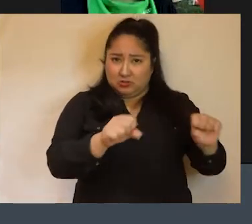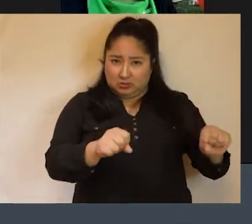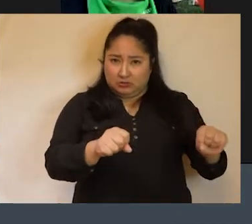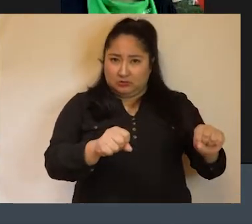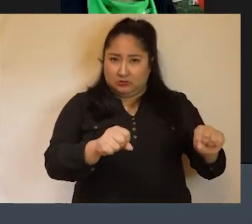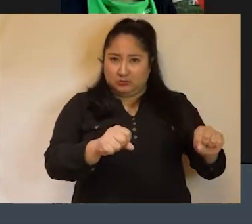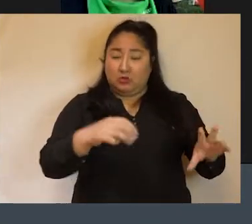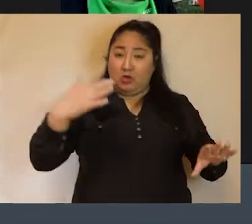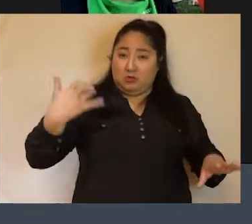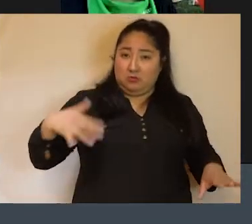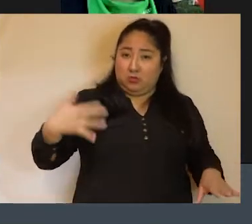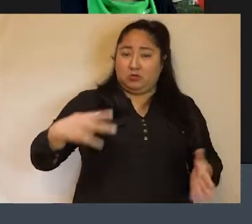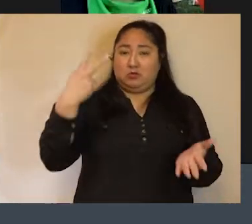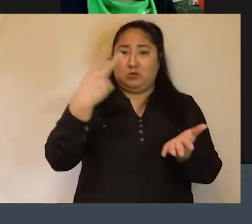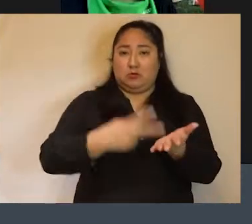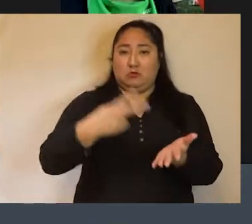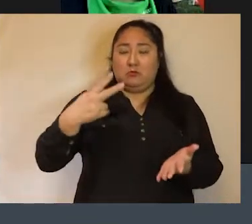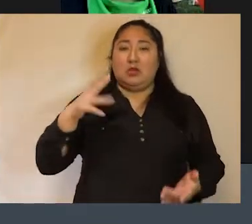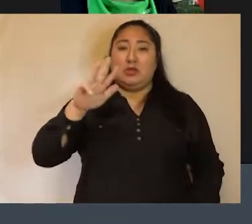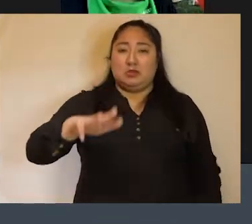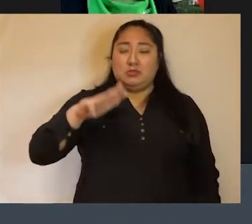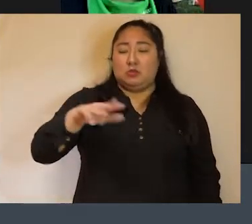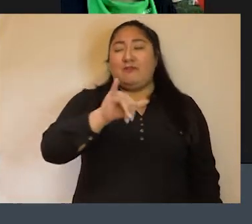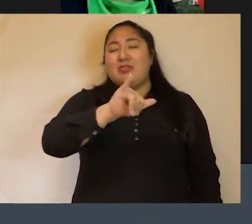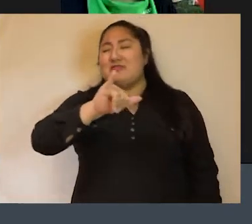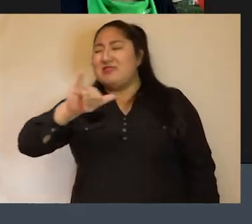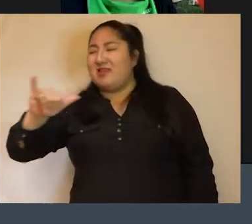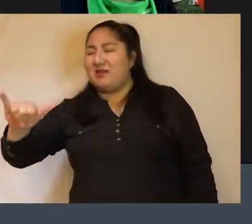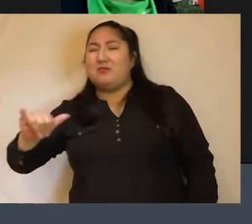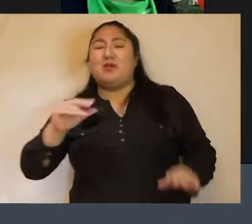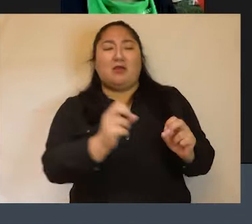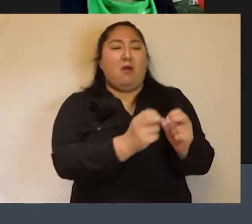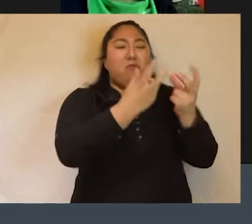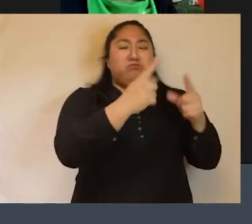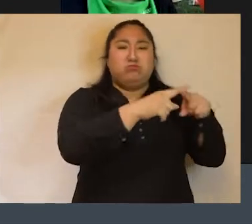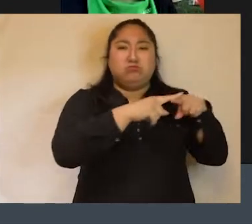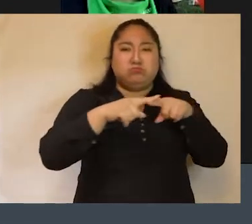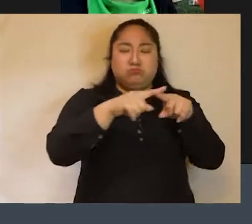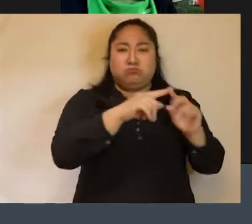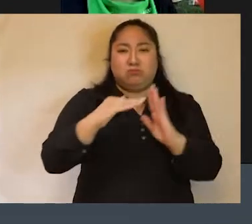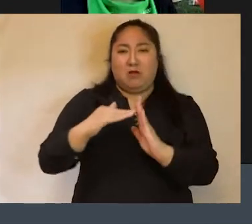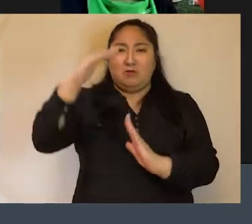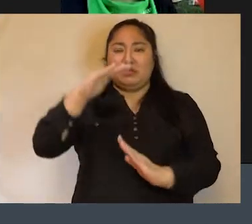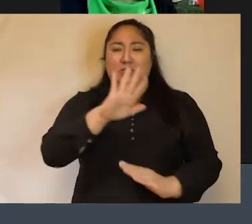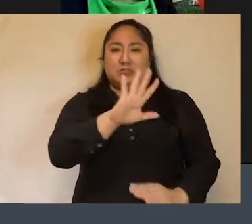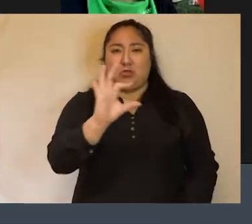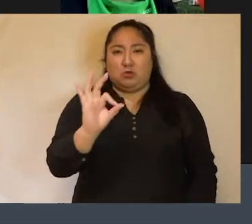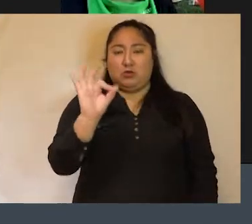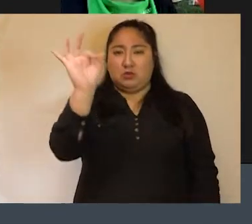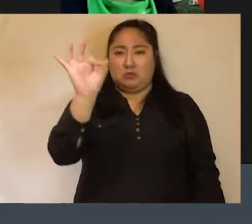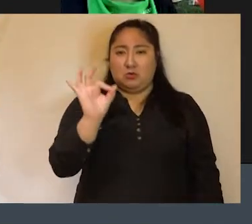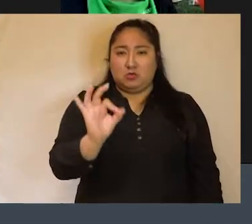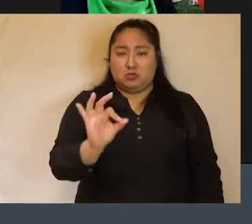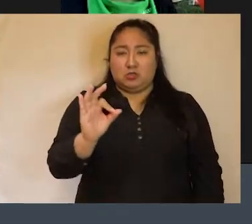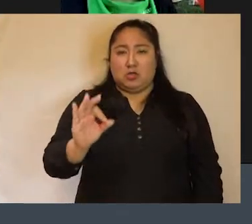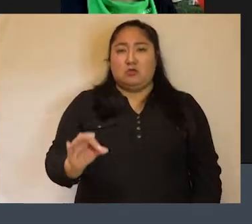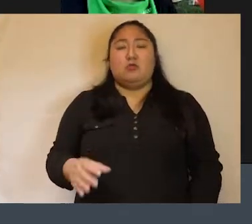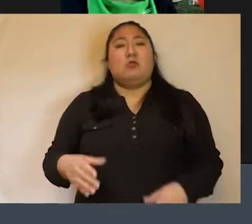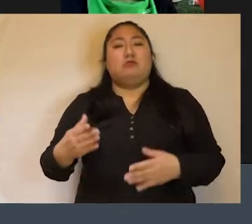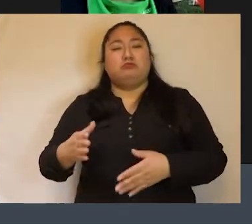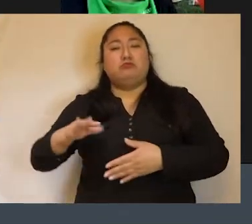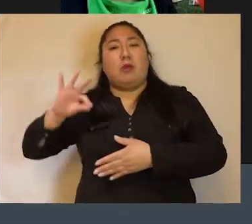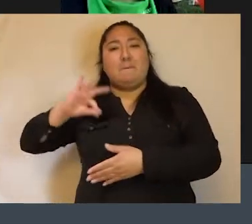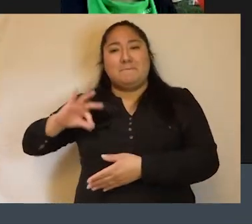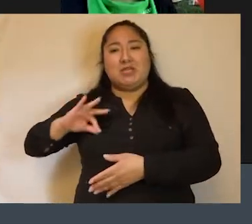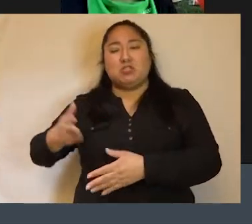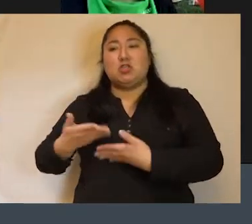Estando eso vital, en el 2019, después del estallido social, aumenta a un 50% la pensión